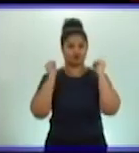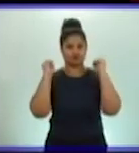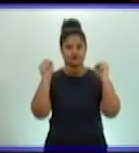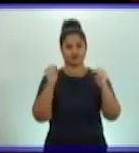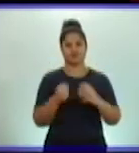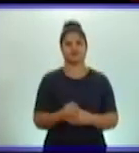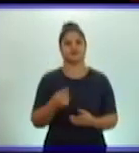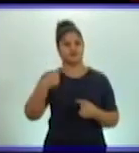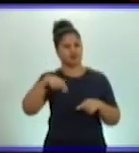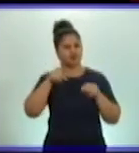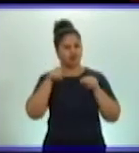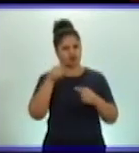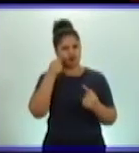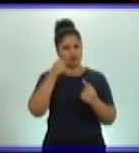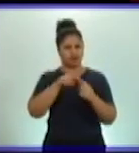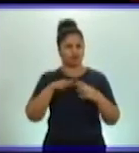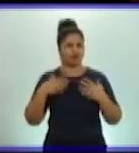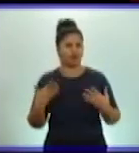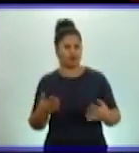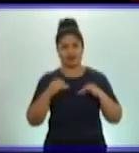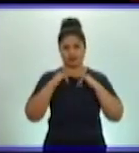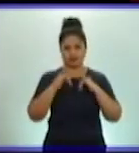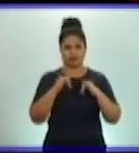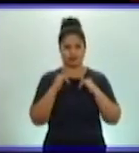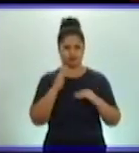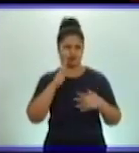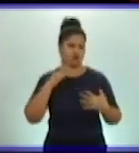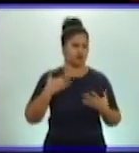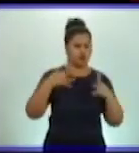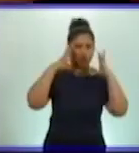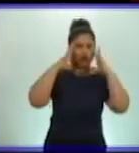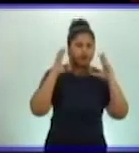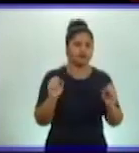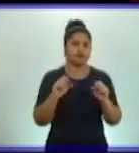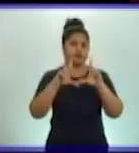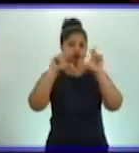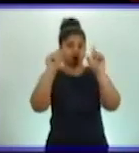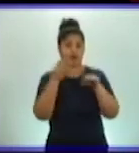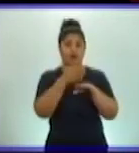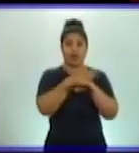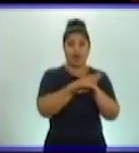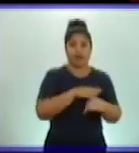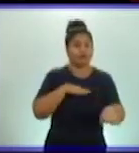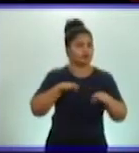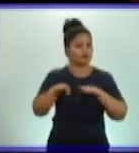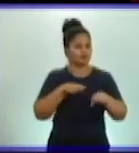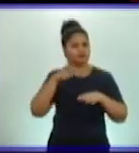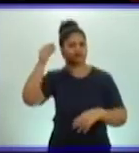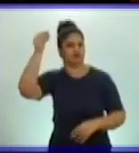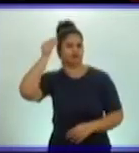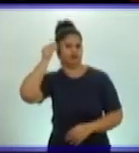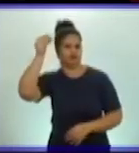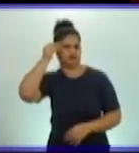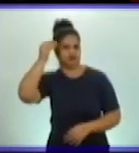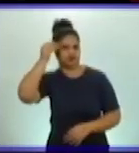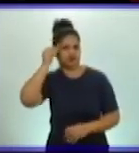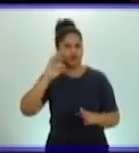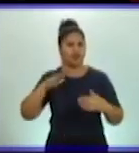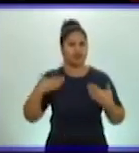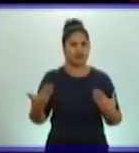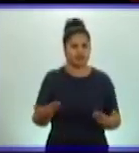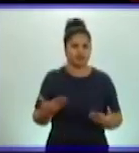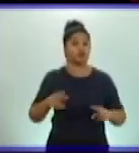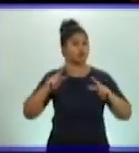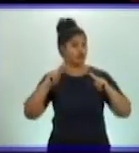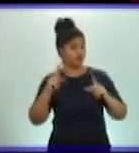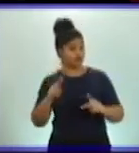textos. Realmente eso lleva un entrenamiento, claro que lo lleva. Eso lleva dividir ese texto,